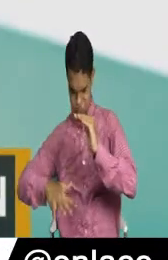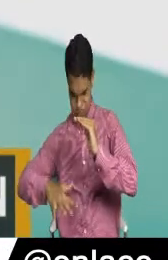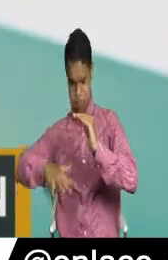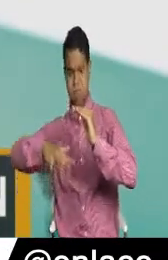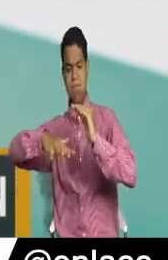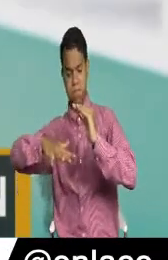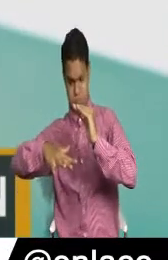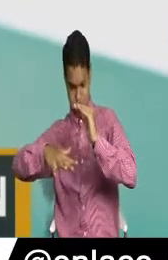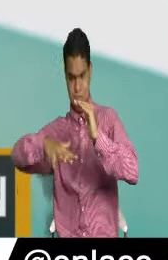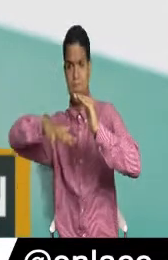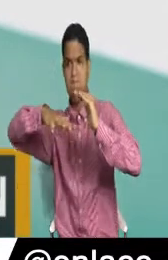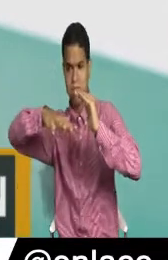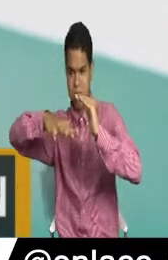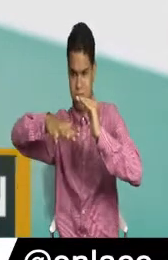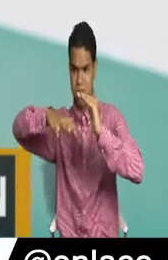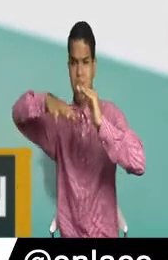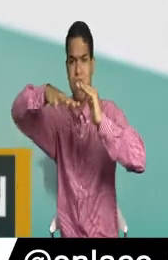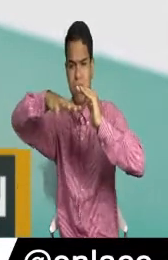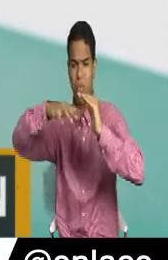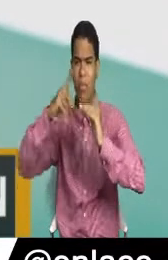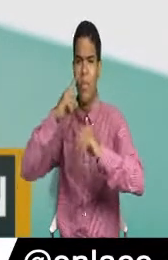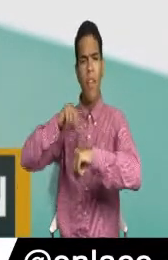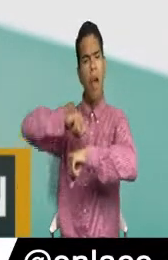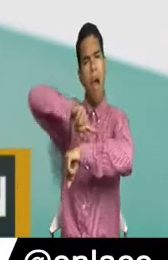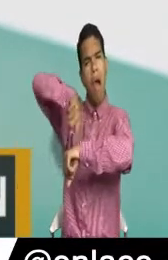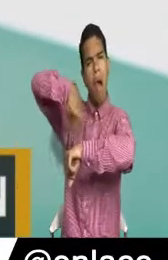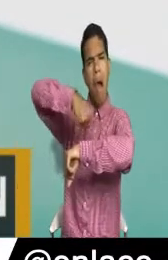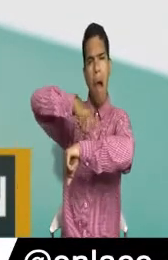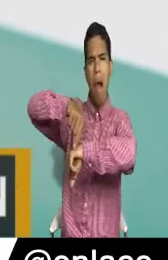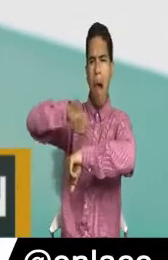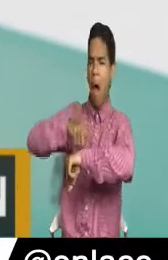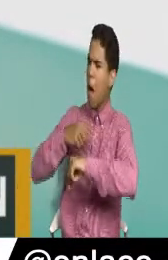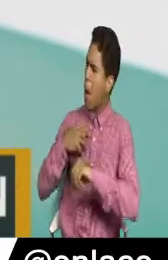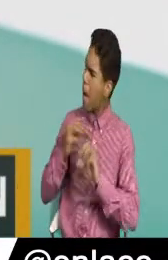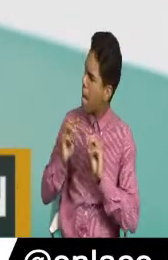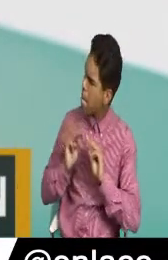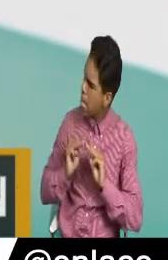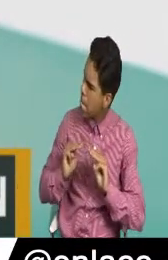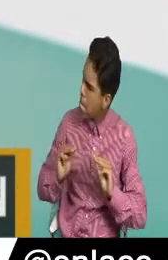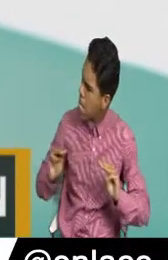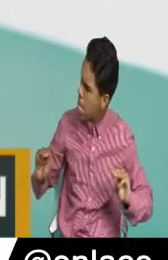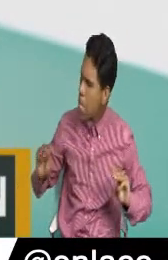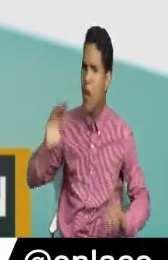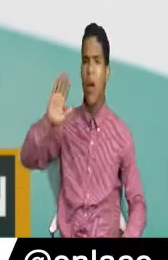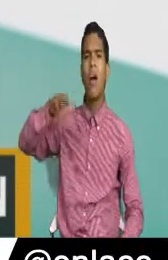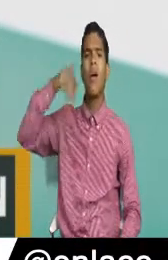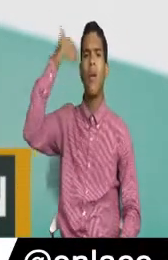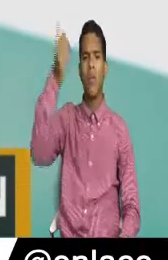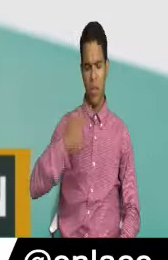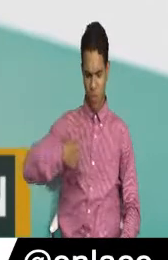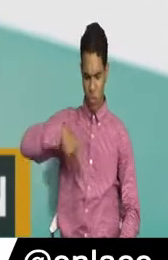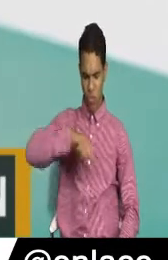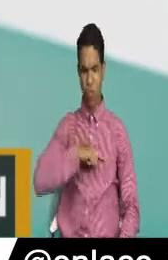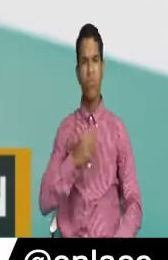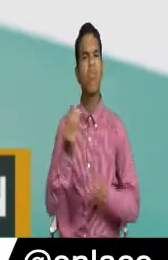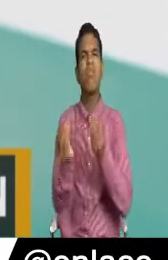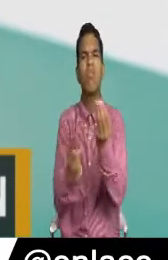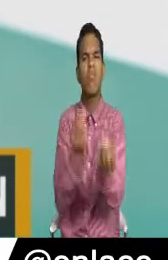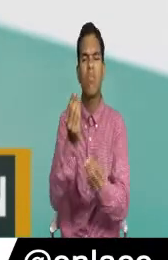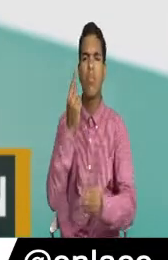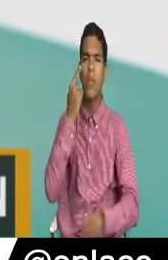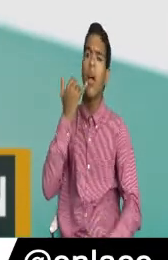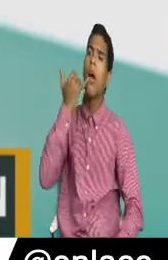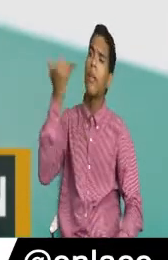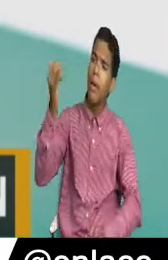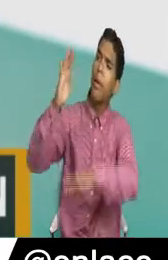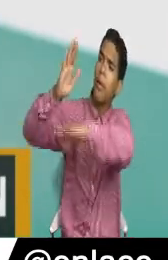pasar un rato, un largo tiempo así, y pues luego pues hicimos como un llamado de atención